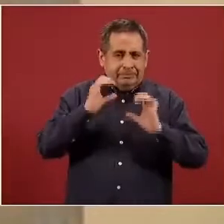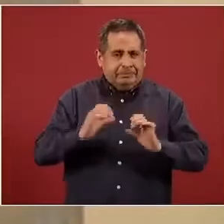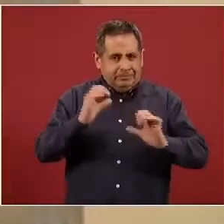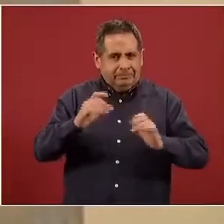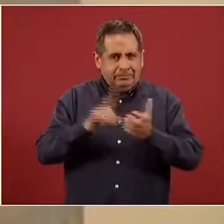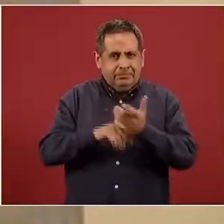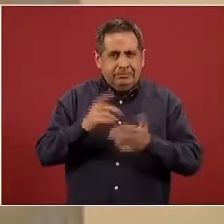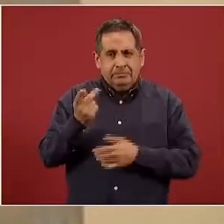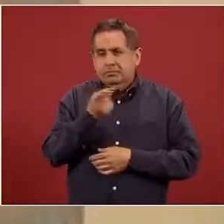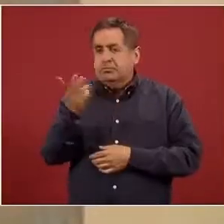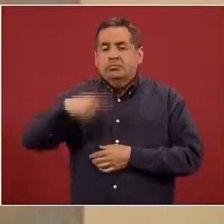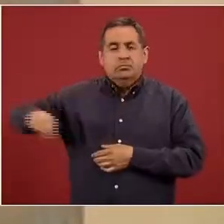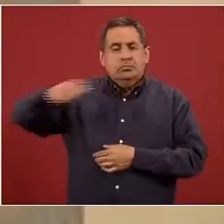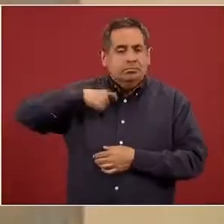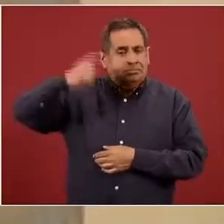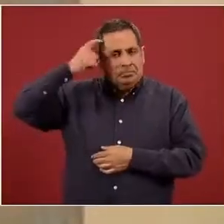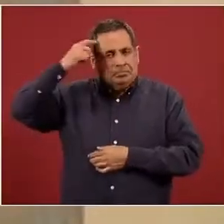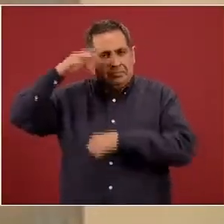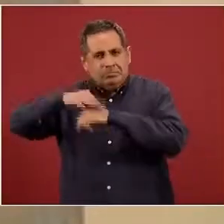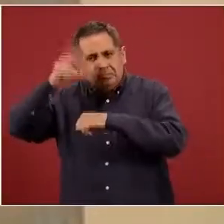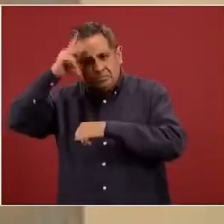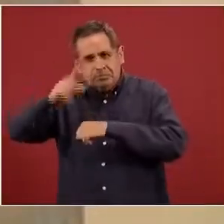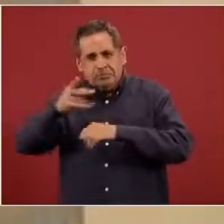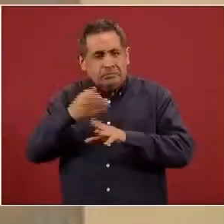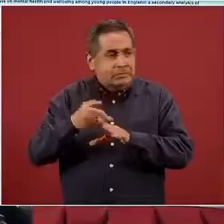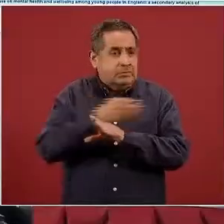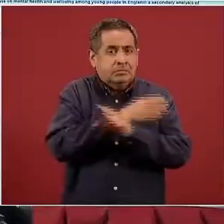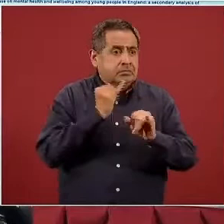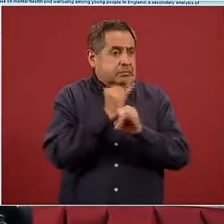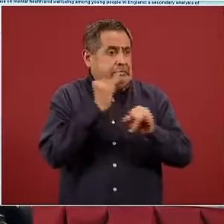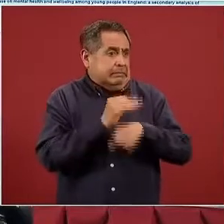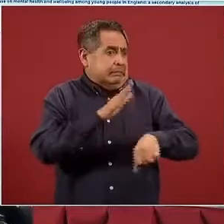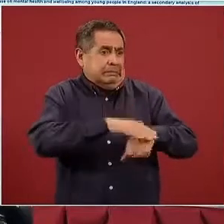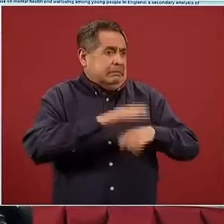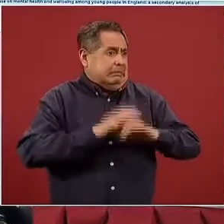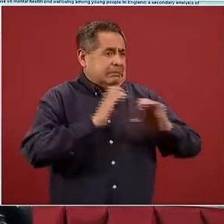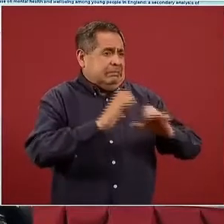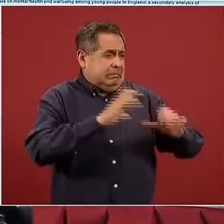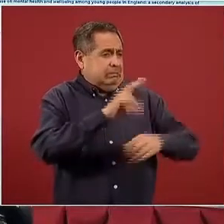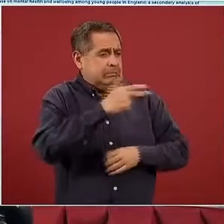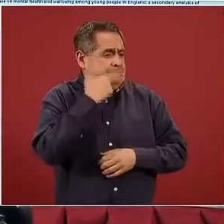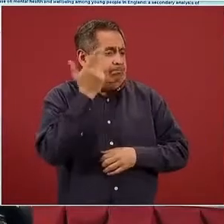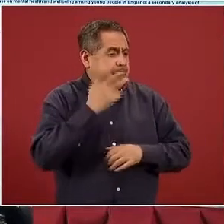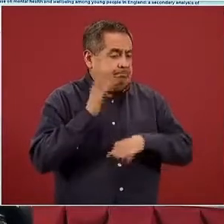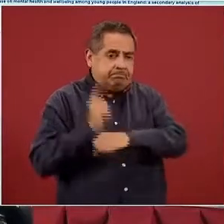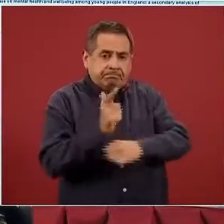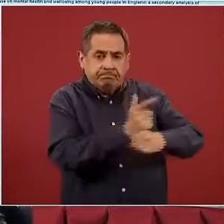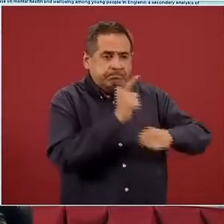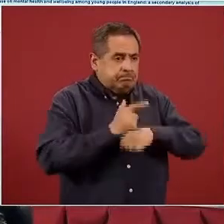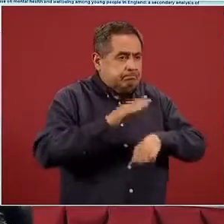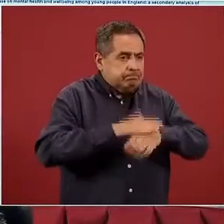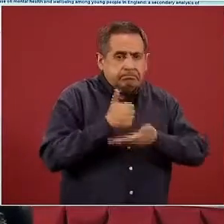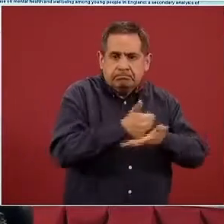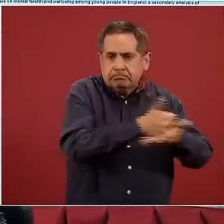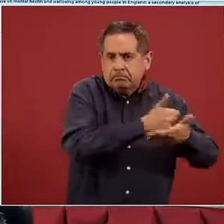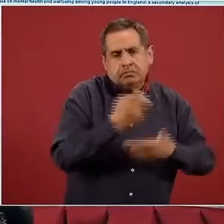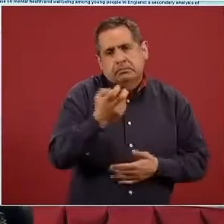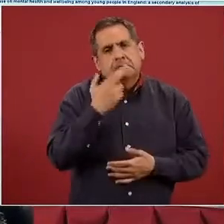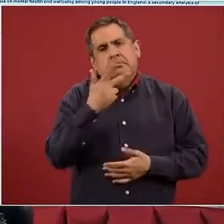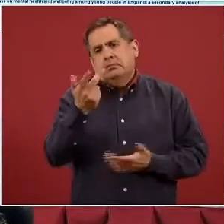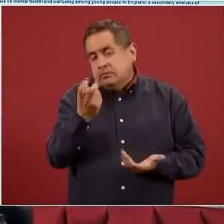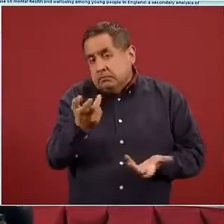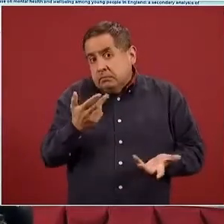buscamos los profesionales de la salud mental. Poder hacerlo a través de redes sociales sería algo fantástico, ¿no? Y por